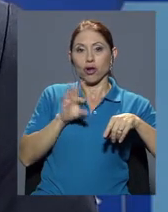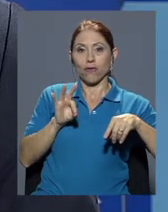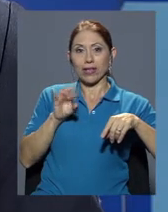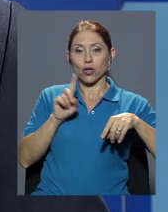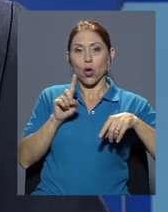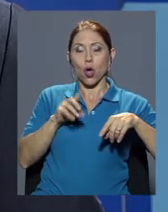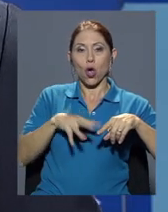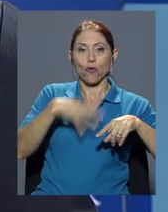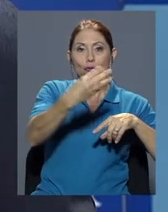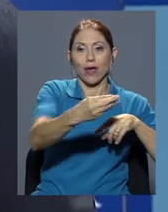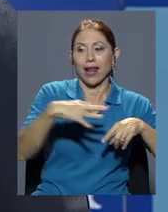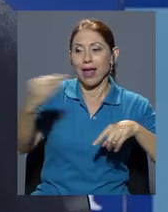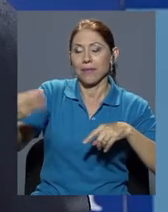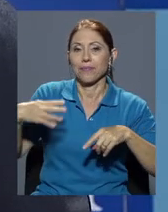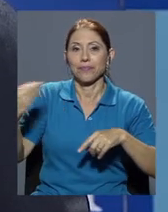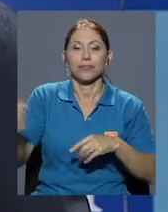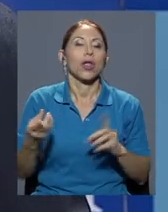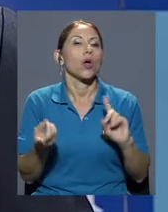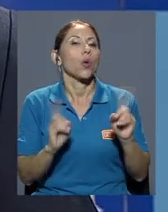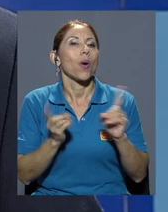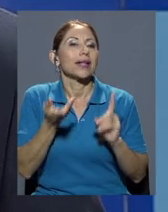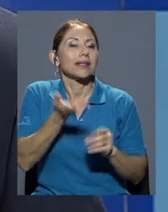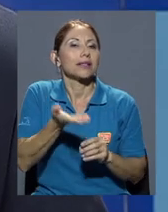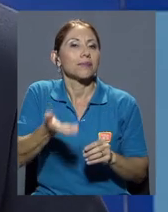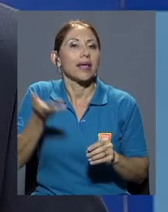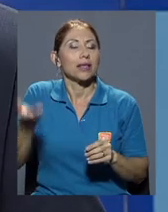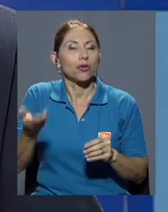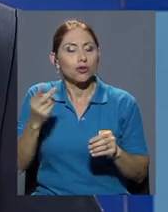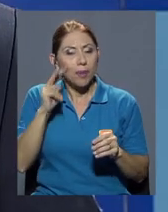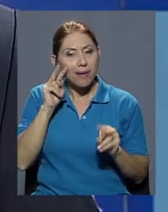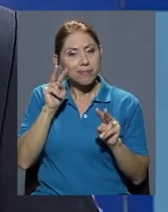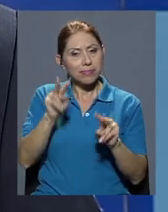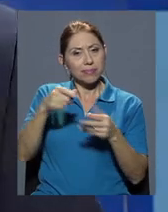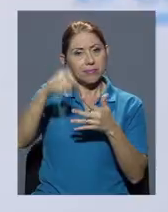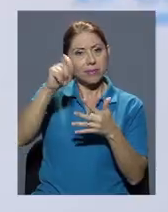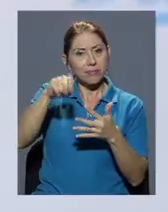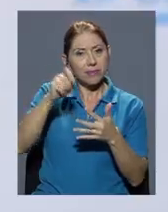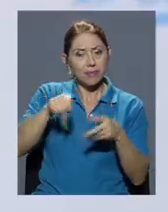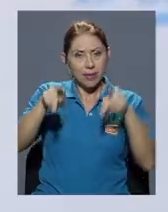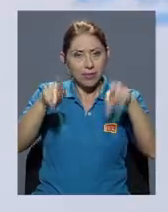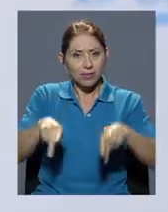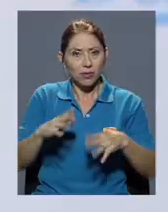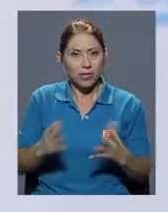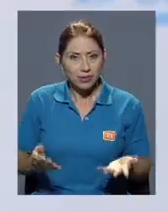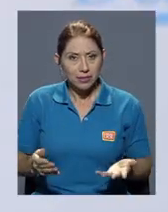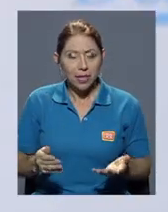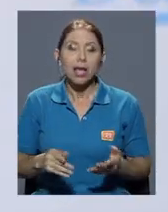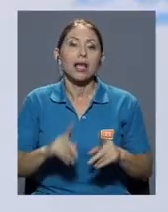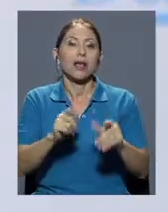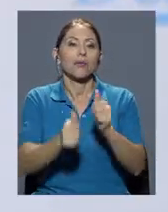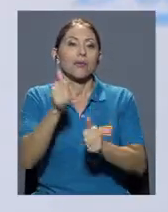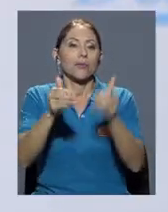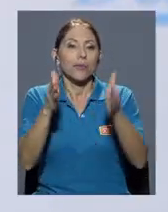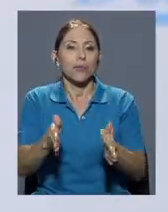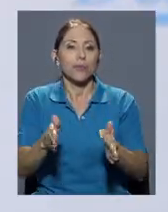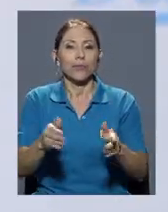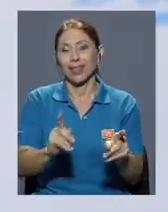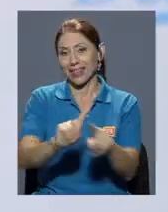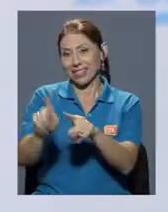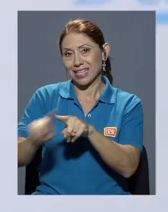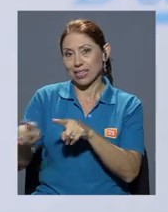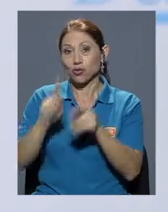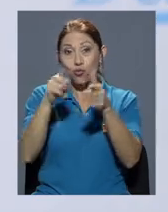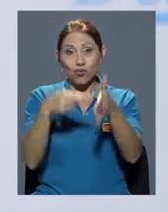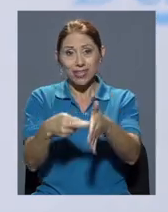aspectos son los que van a considerar para las personas que se postulen son distintos aspectos de entre las postulaciones unos requisitos